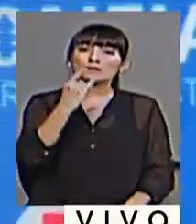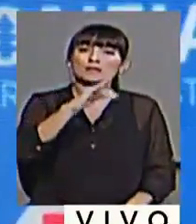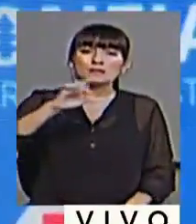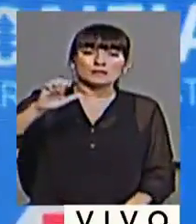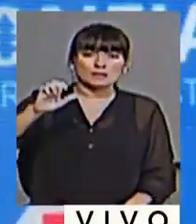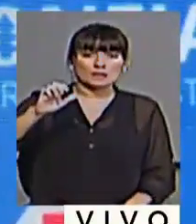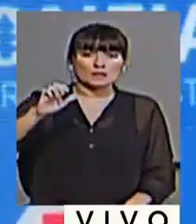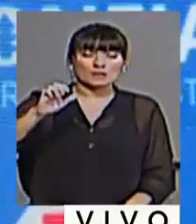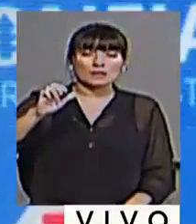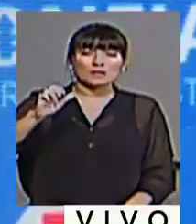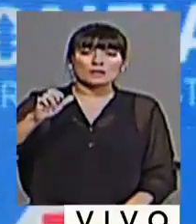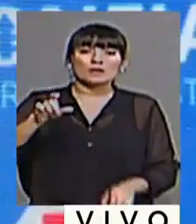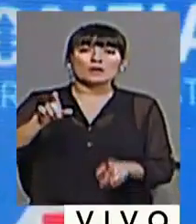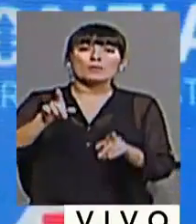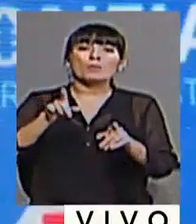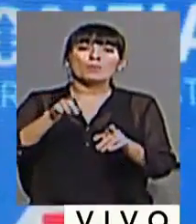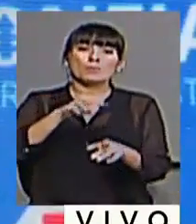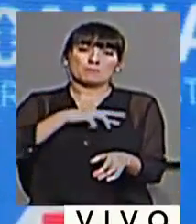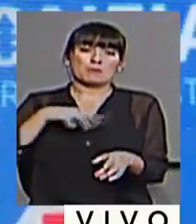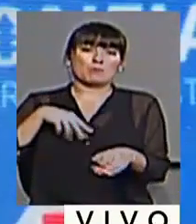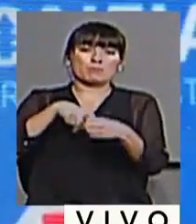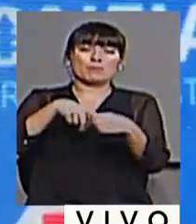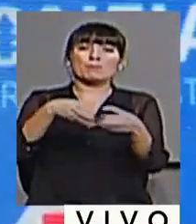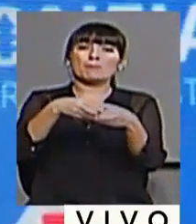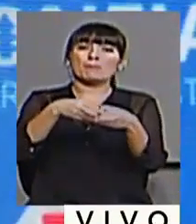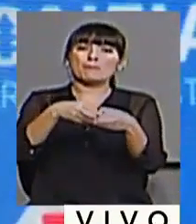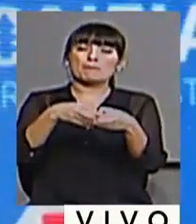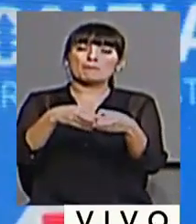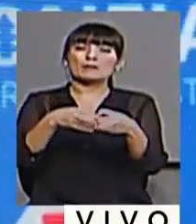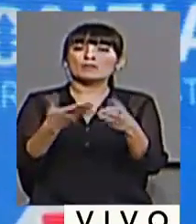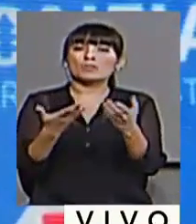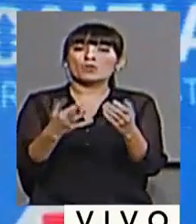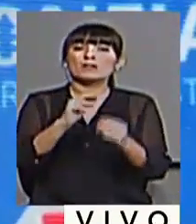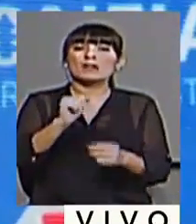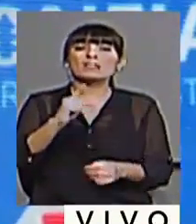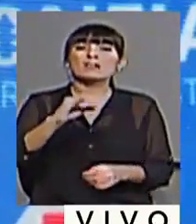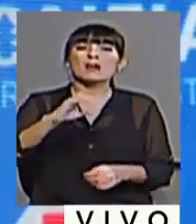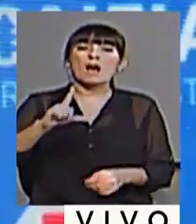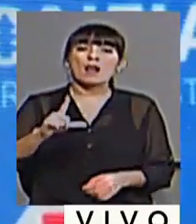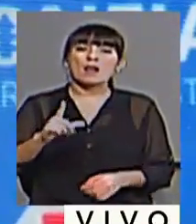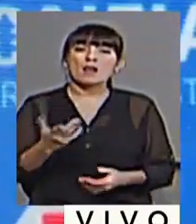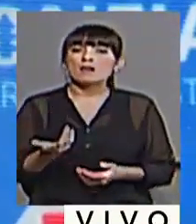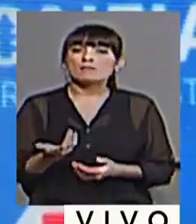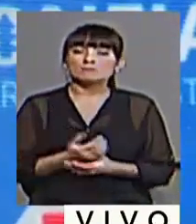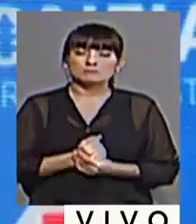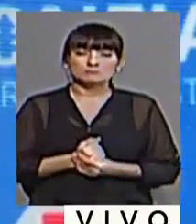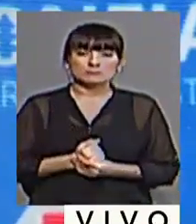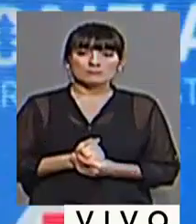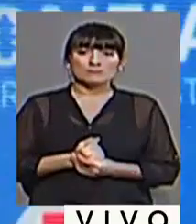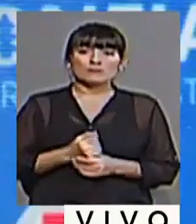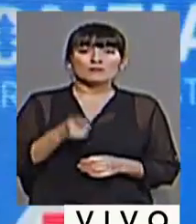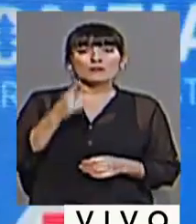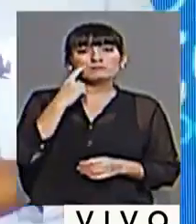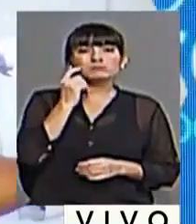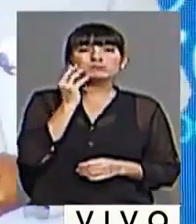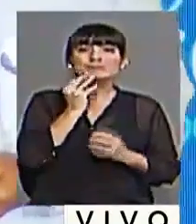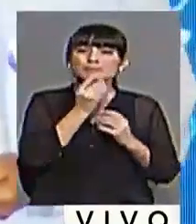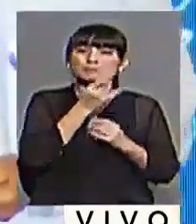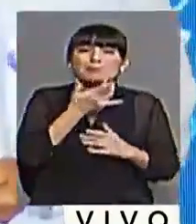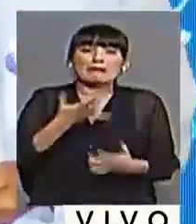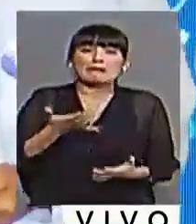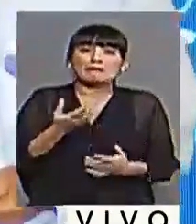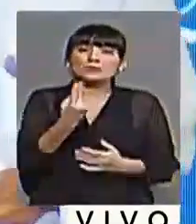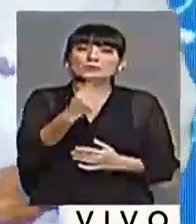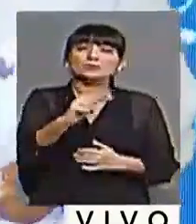como miembro del Partido Radical? Primero, ¿qué va a perder? ¿Y a título de qué va a perder su